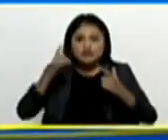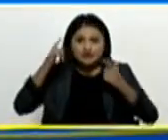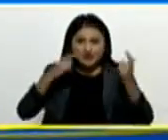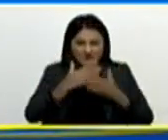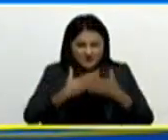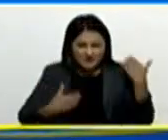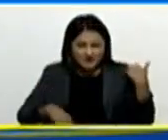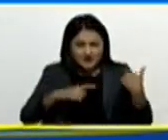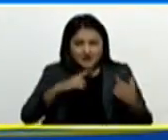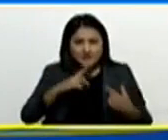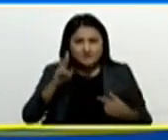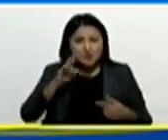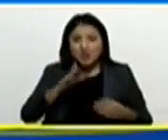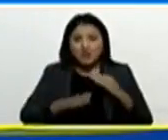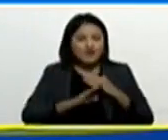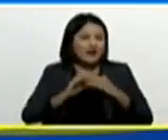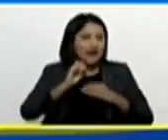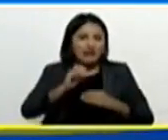Venezuela,